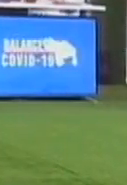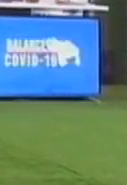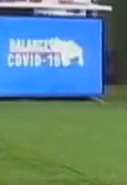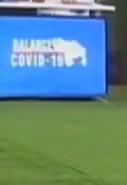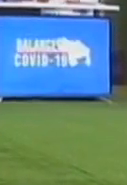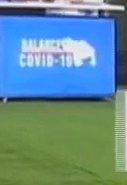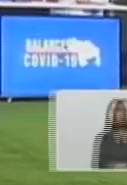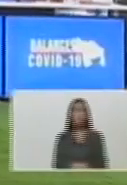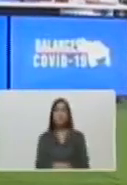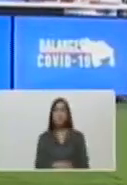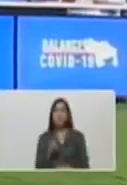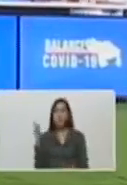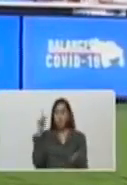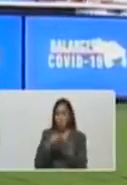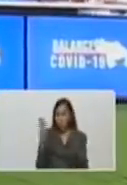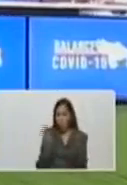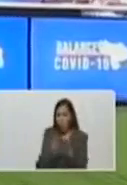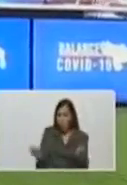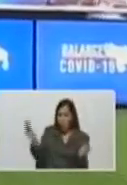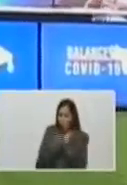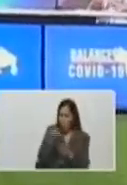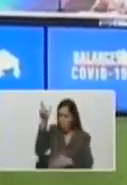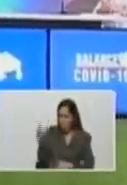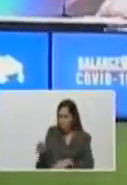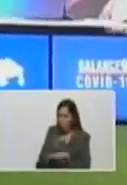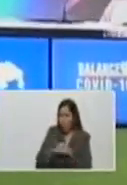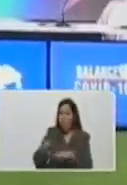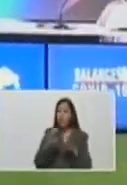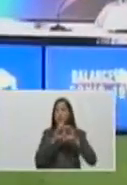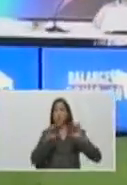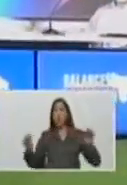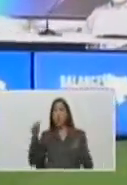Hemos regresado. Yelice, puedes ponerte de pie, Yelice.